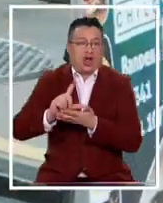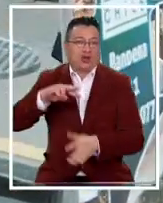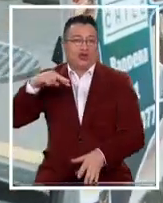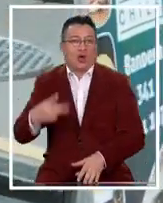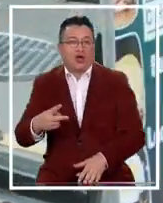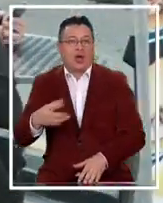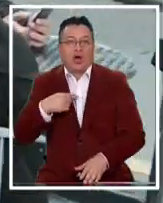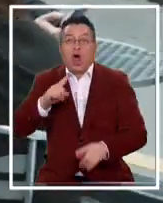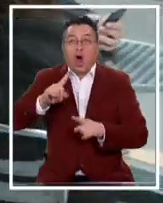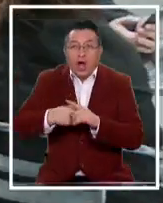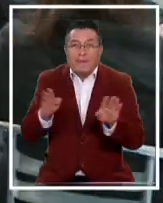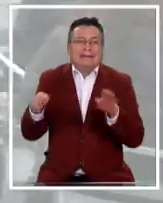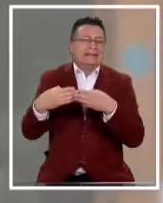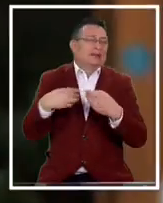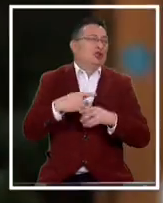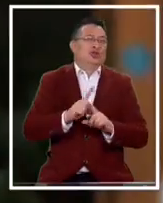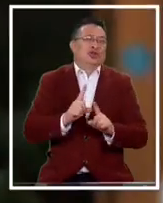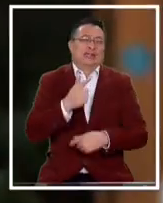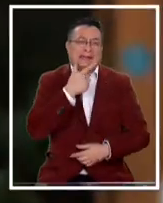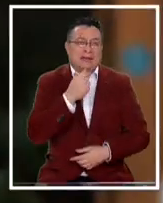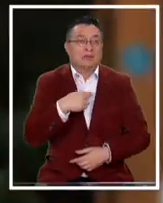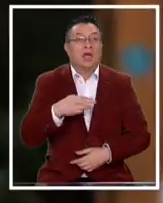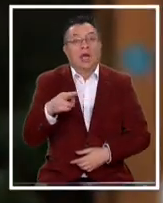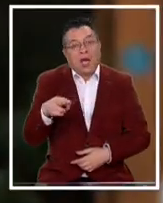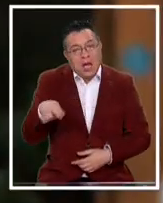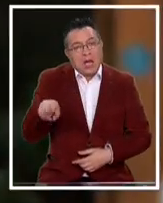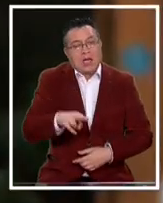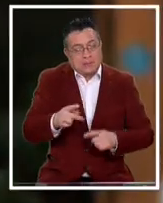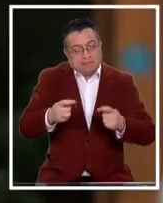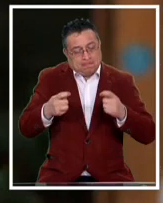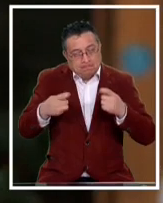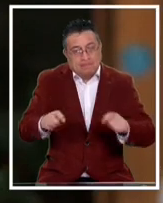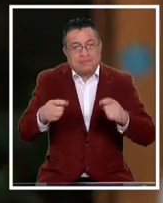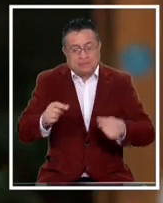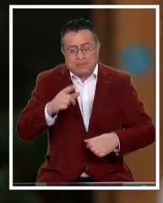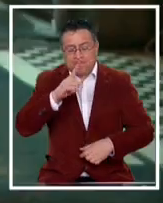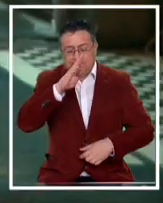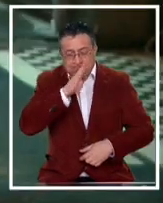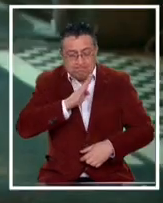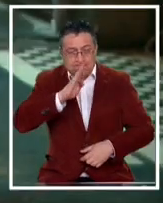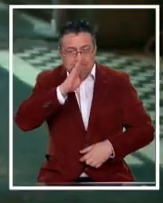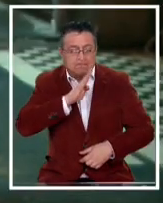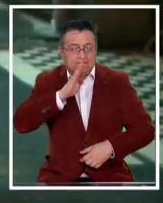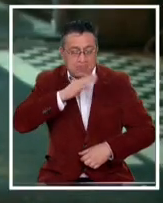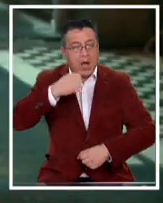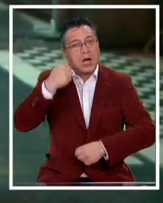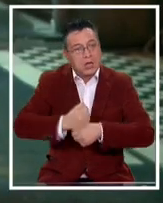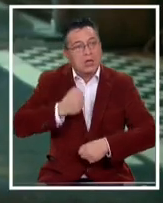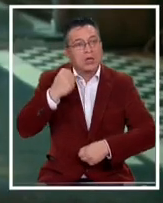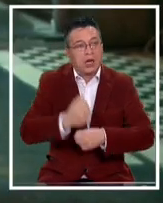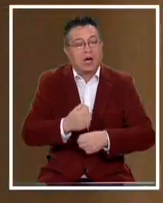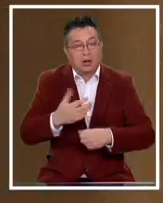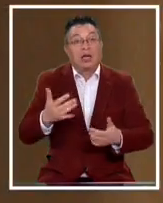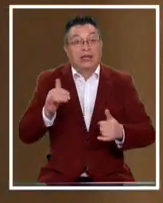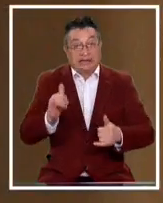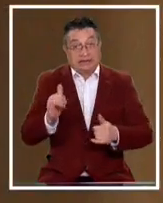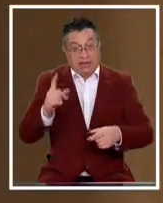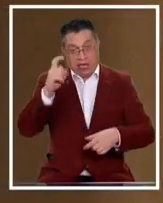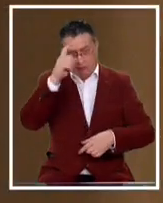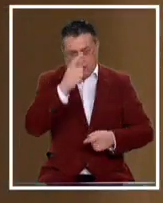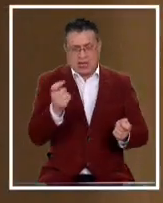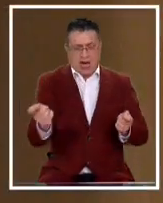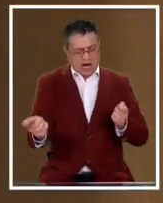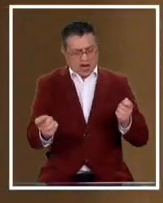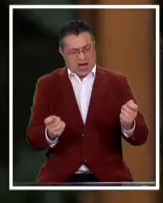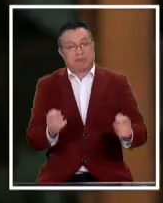resisten otro cierre. Vamos a intentarlo de nuevo, creo que somos resilientes a trabajar. No te voy a negar que ha estado complicado, pero